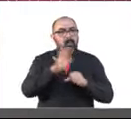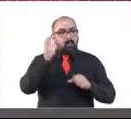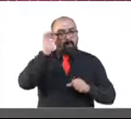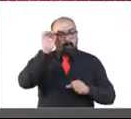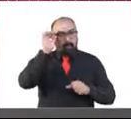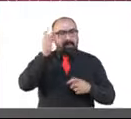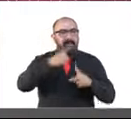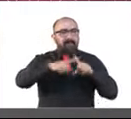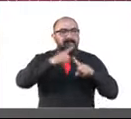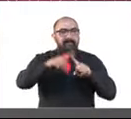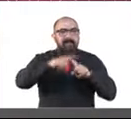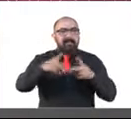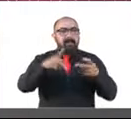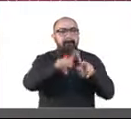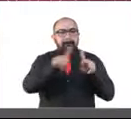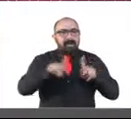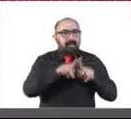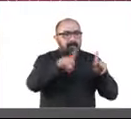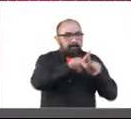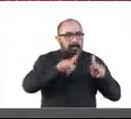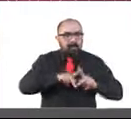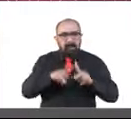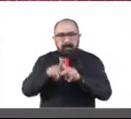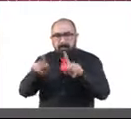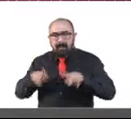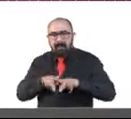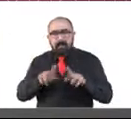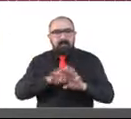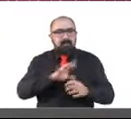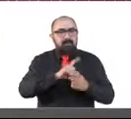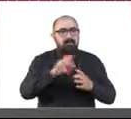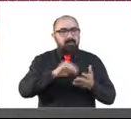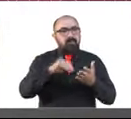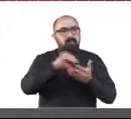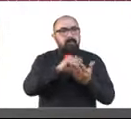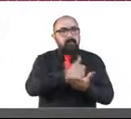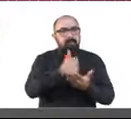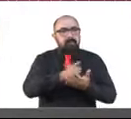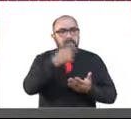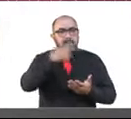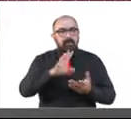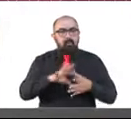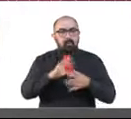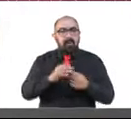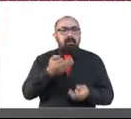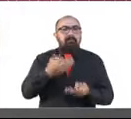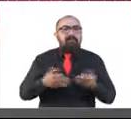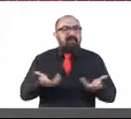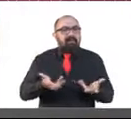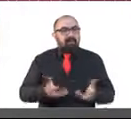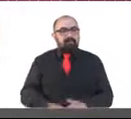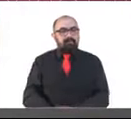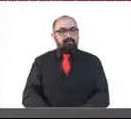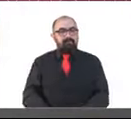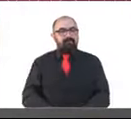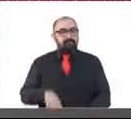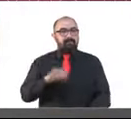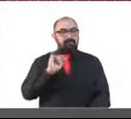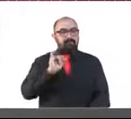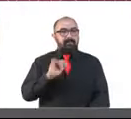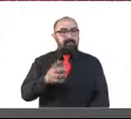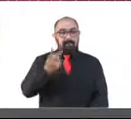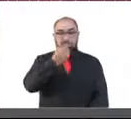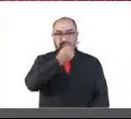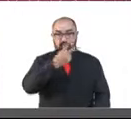parques de entrada, los humedales. Este es lo que se me viene a la cabeza ahorita pensando en la ciudad. Sí, son 200 hectáreas de